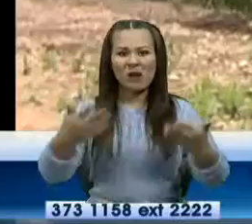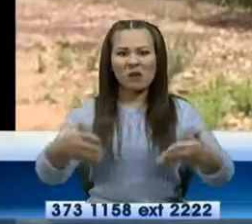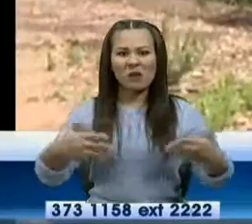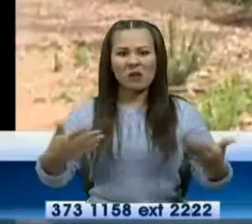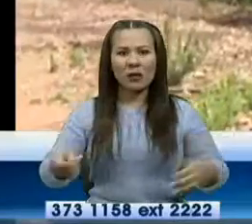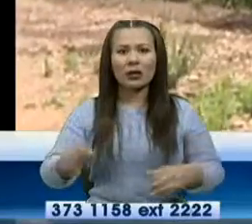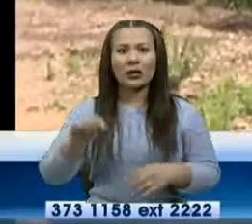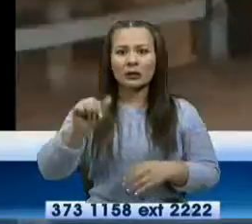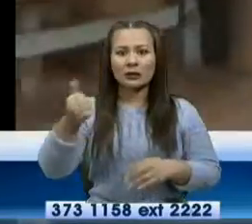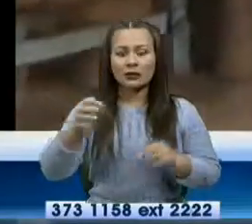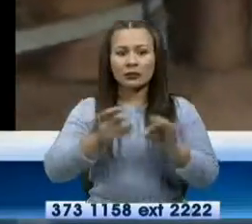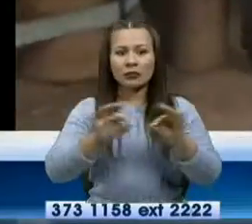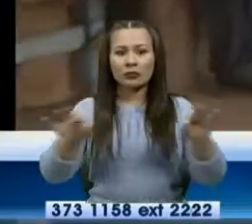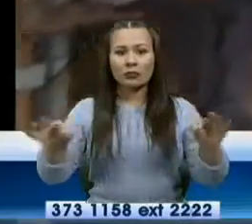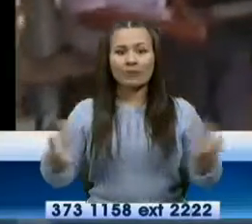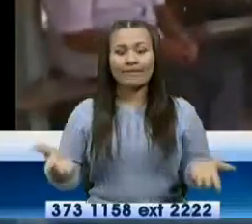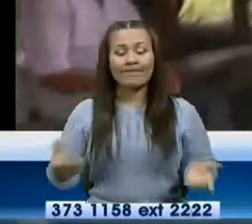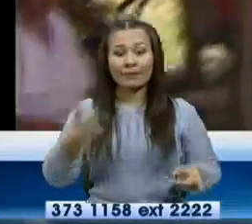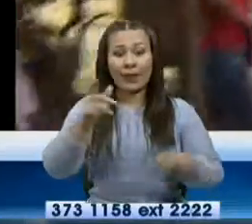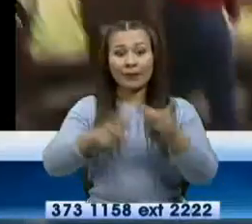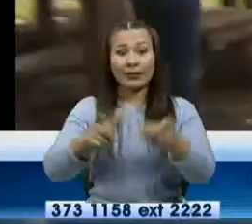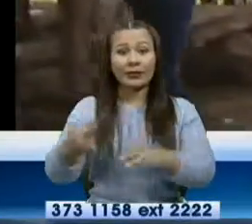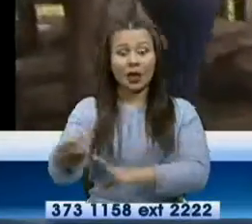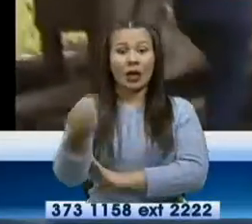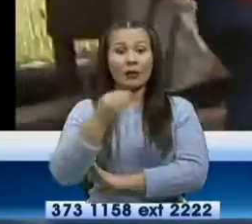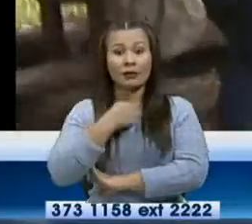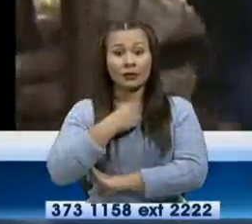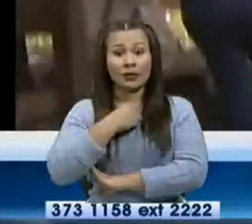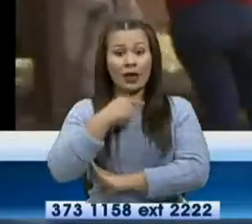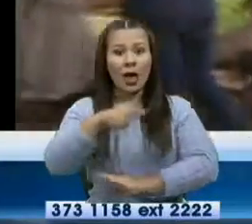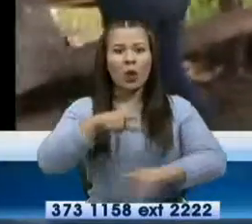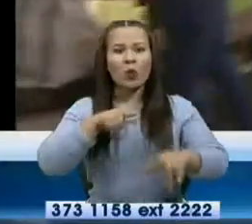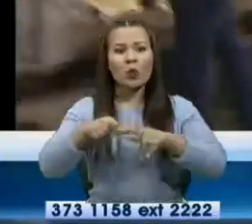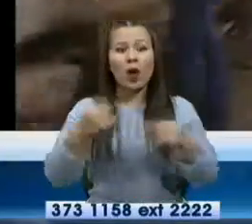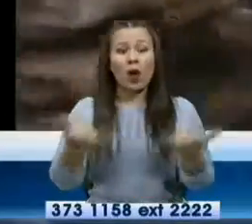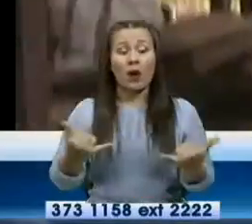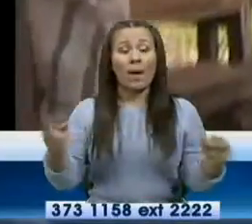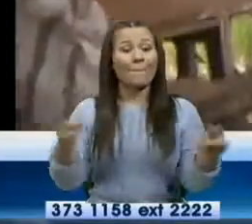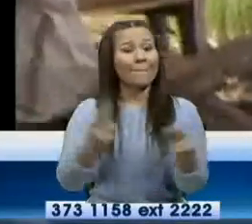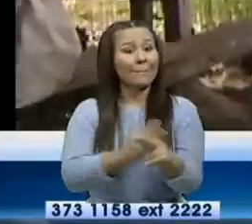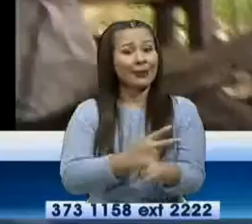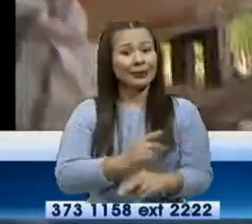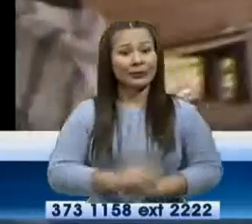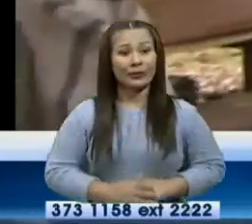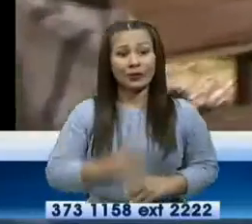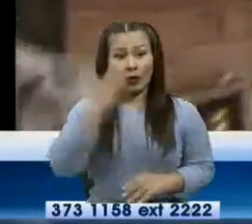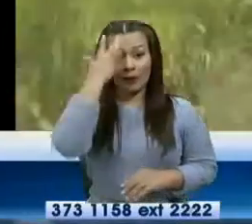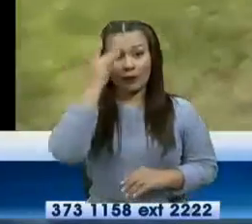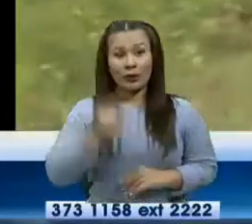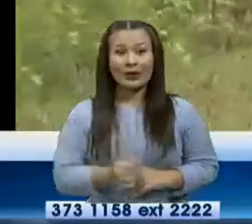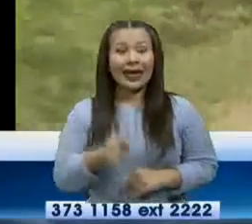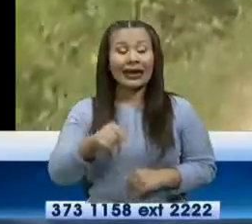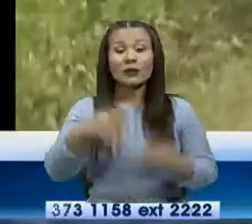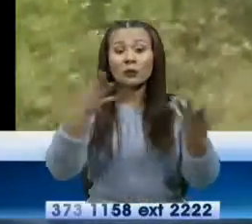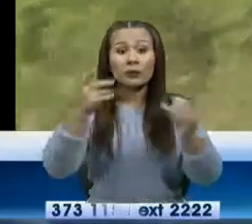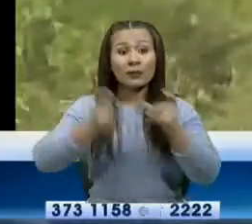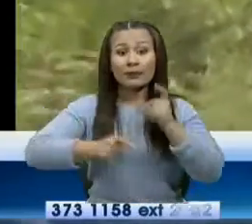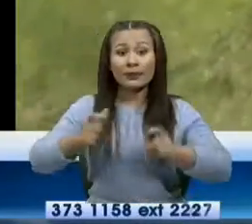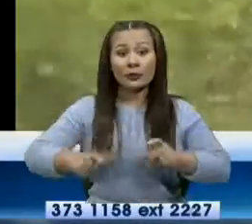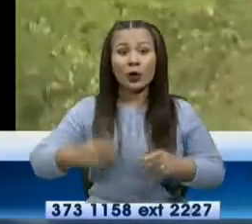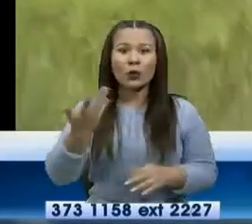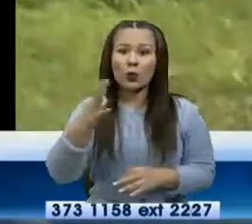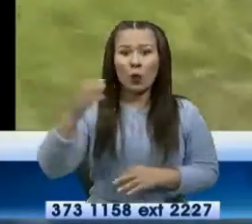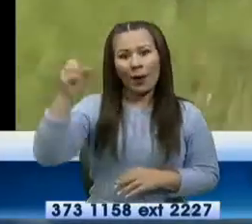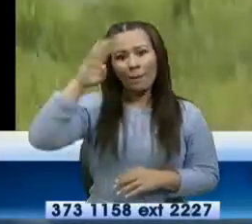10 cercos más allá. Los moradores dicen que el lugar se ha tornado peligroso, porque como es desolado de gente y